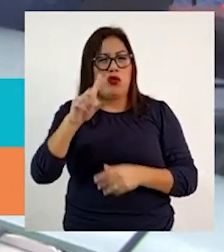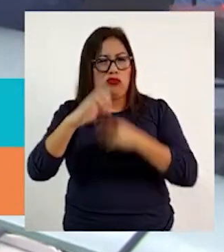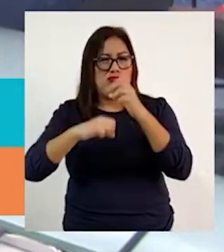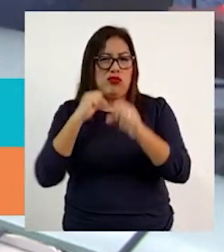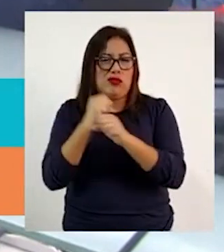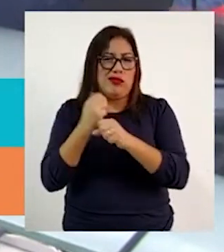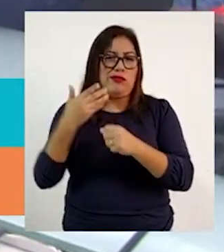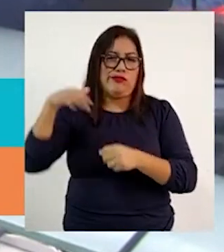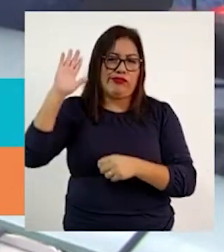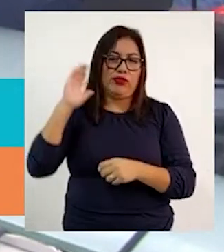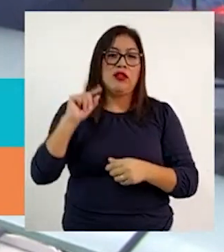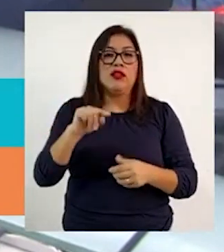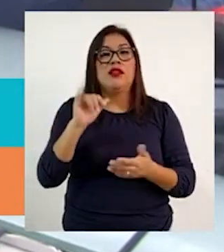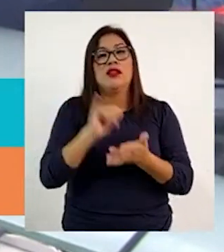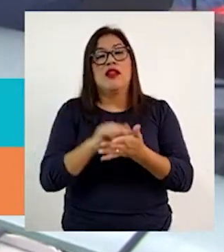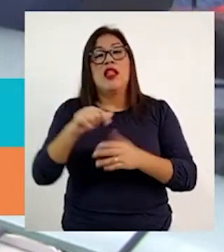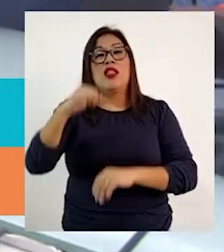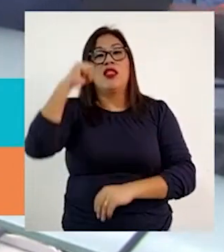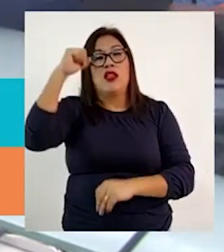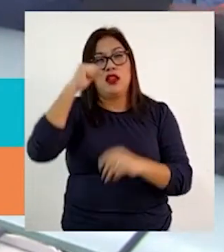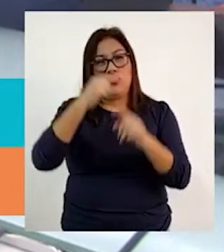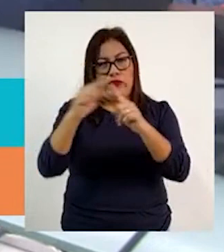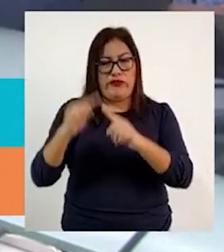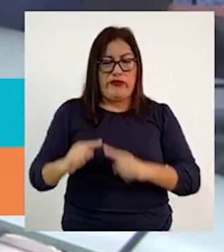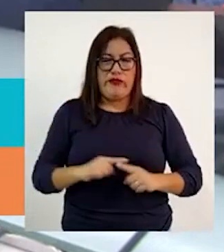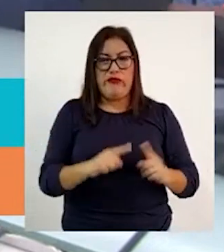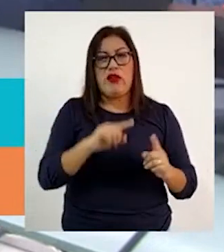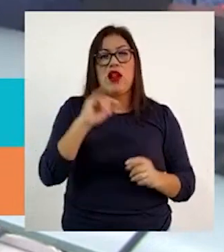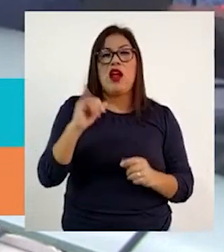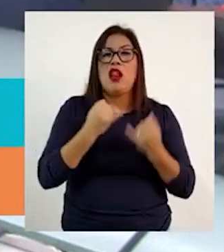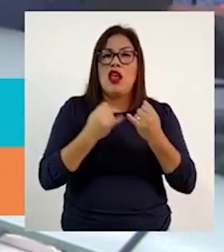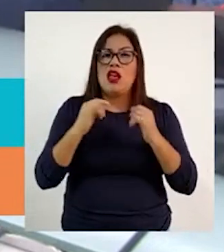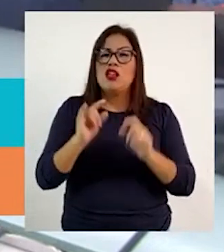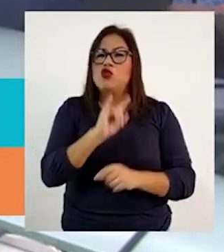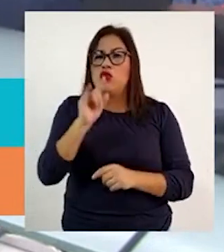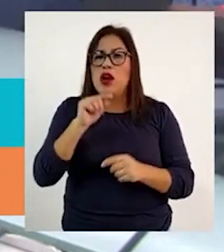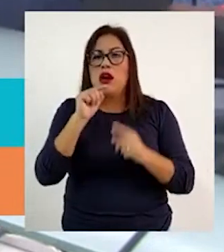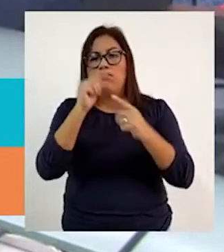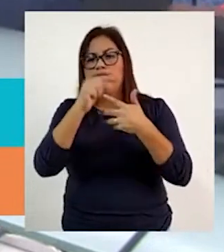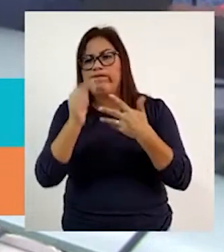derechos, con todas las demás convenciones, instrumentos sobre derechos